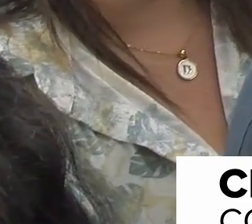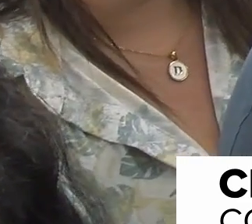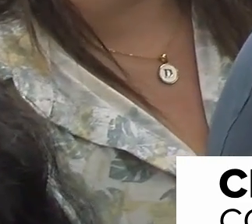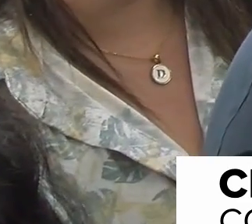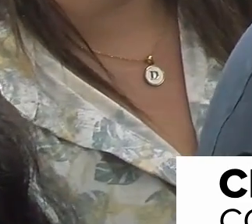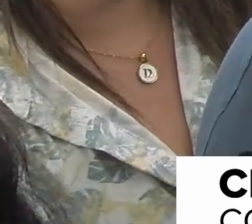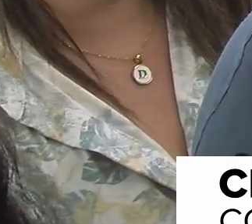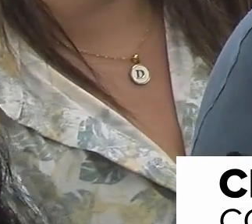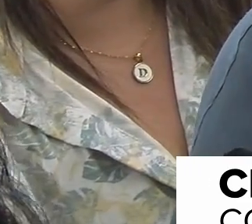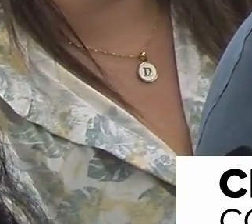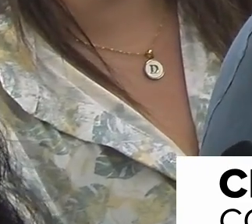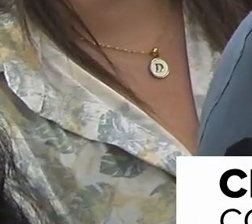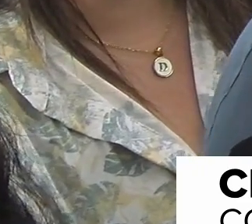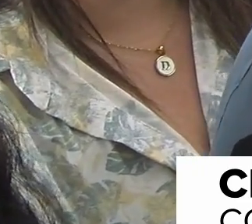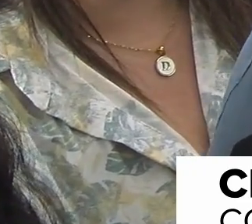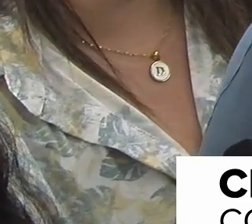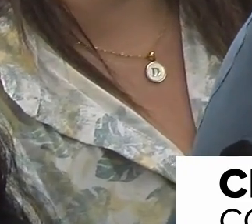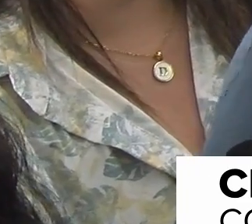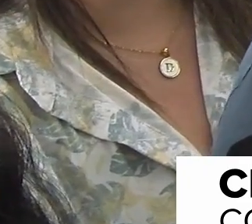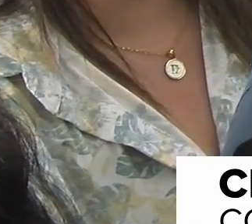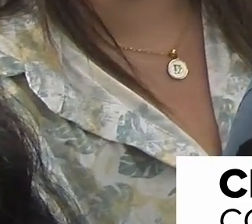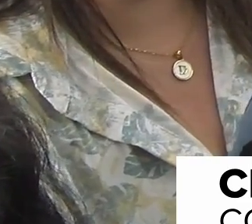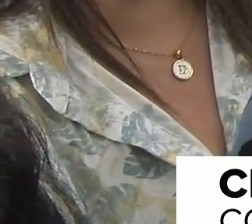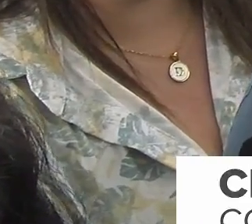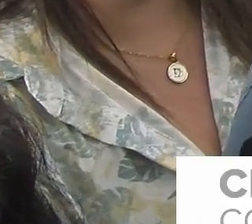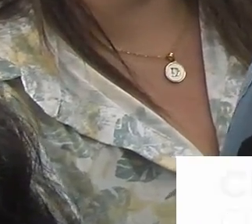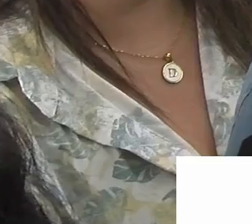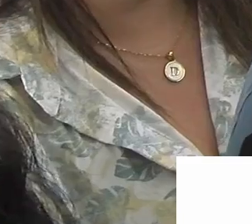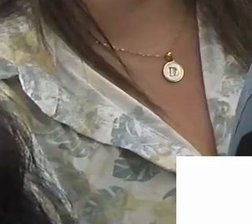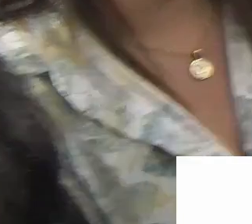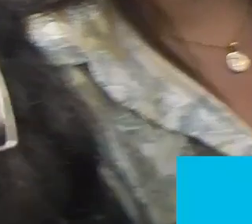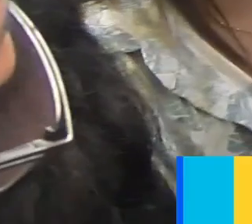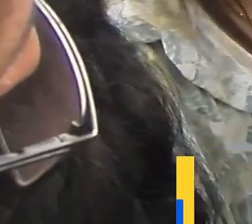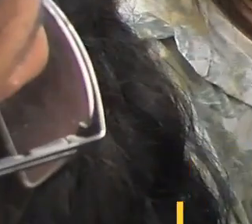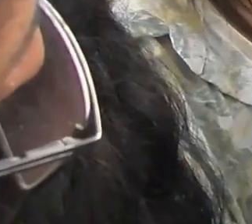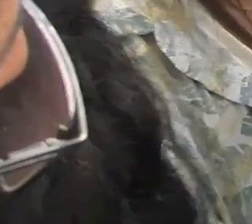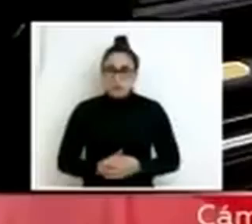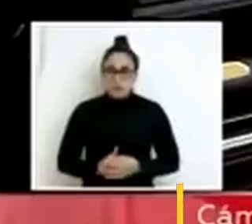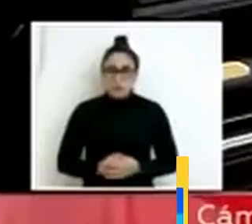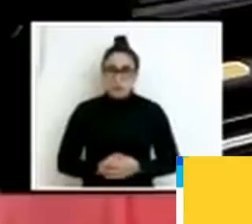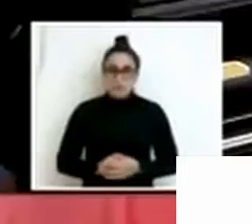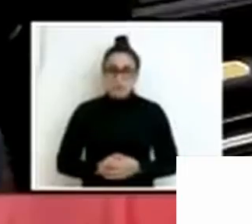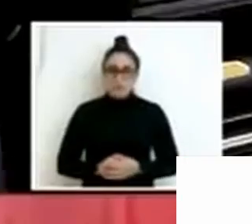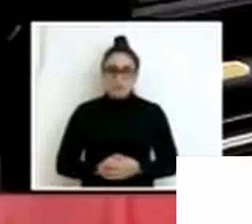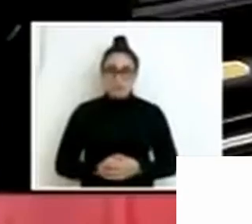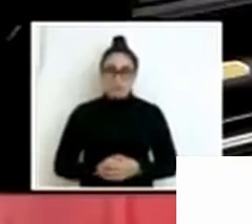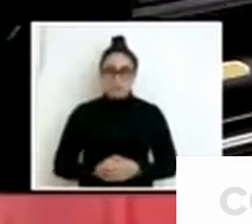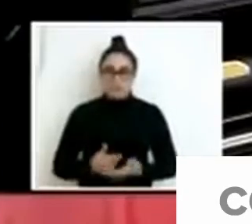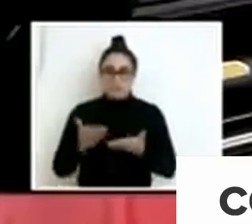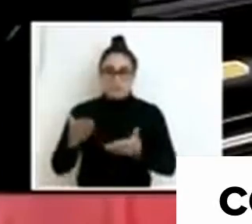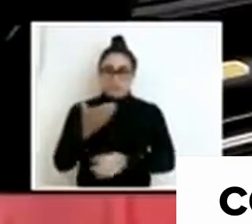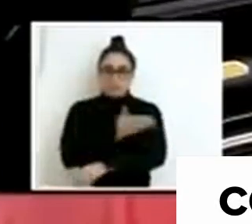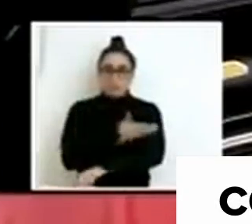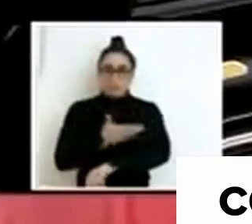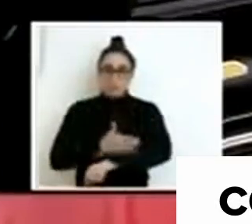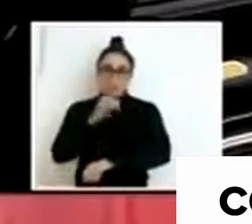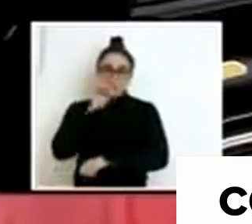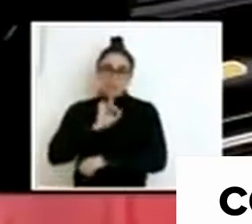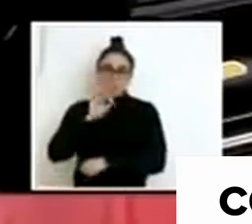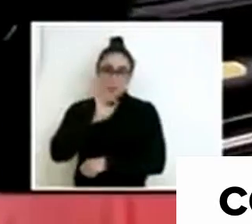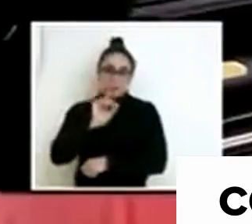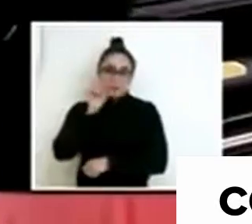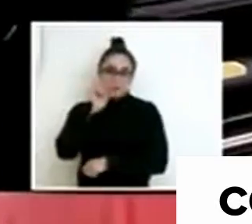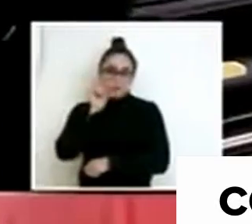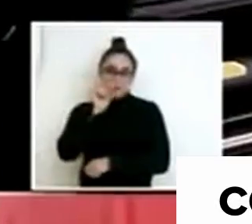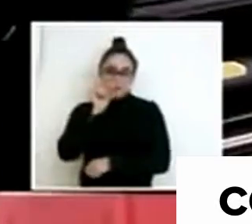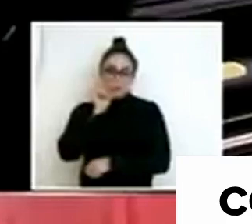senador, al senador Daniel Barreda, a que no le tenga miedo a contar la verdad. Finalmente, el senador por Jalisco pidió no hacer caso a